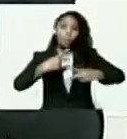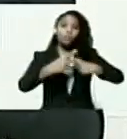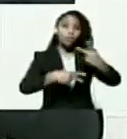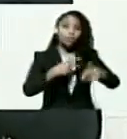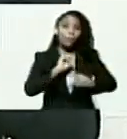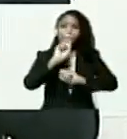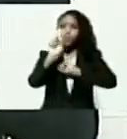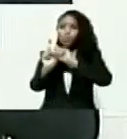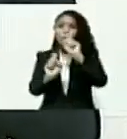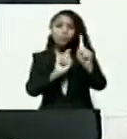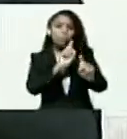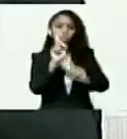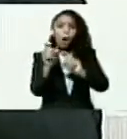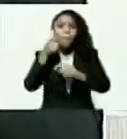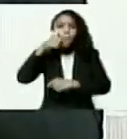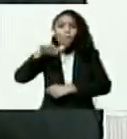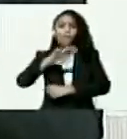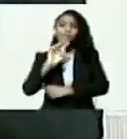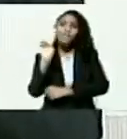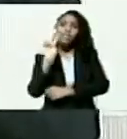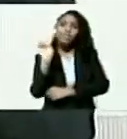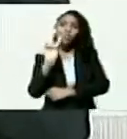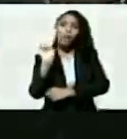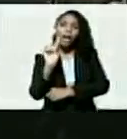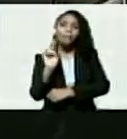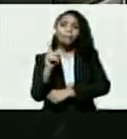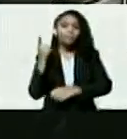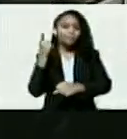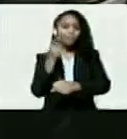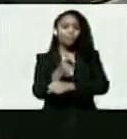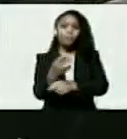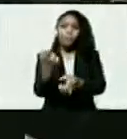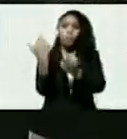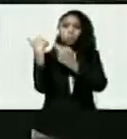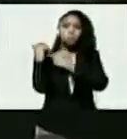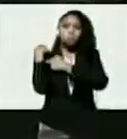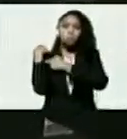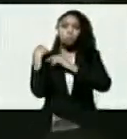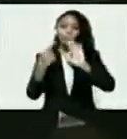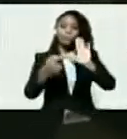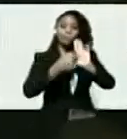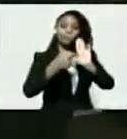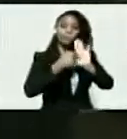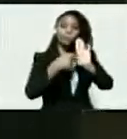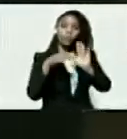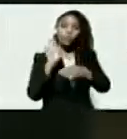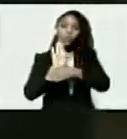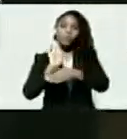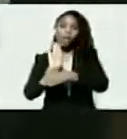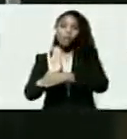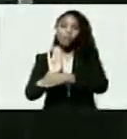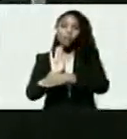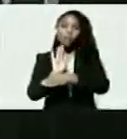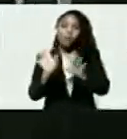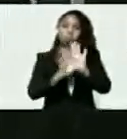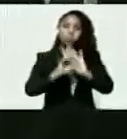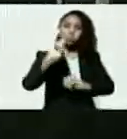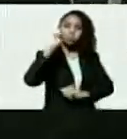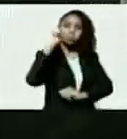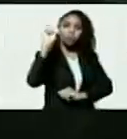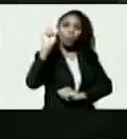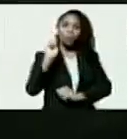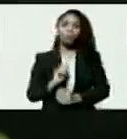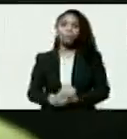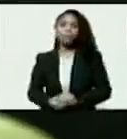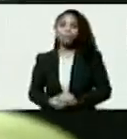consulta al pueblo de Venezuela, debidamente amparados en la Constitución de la República Bolivariana